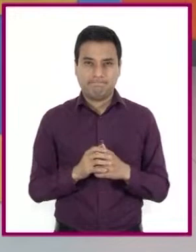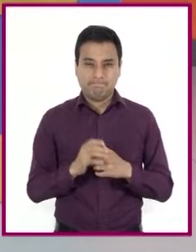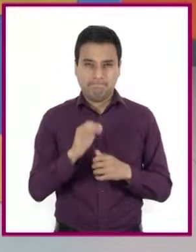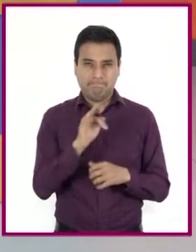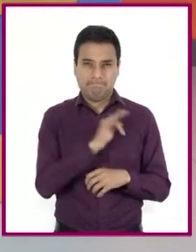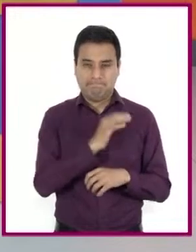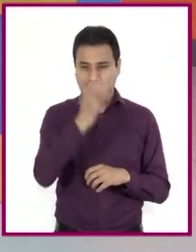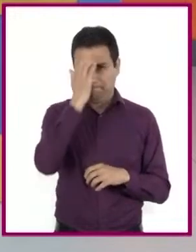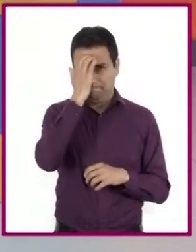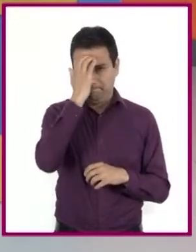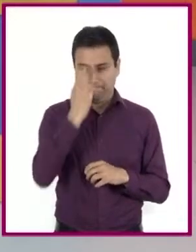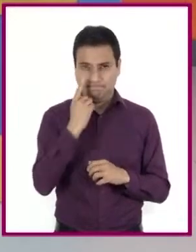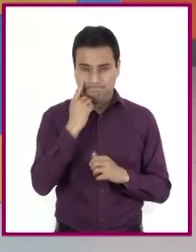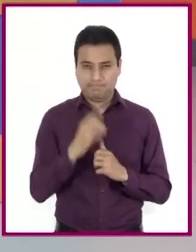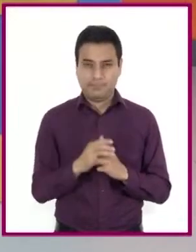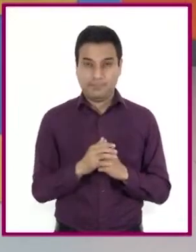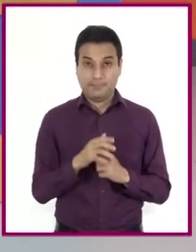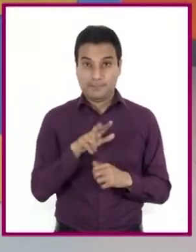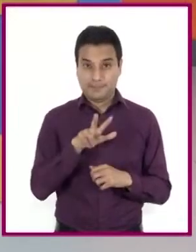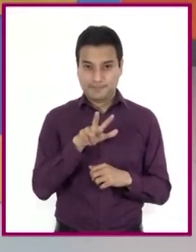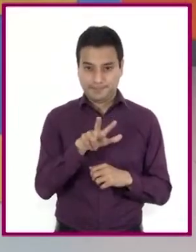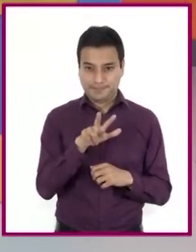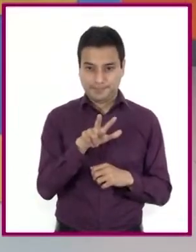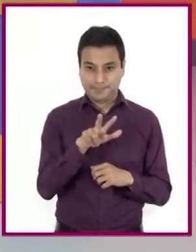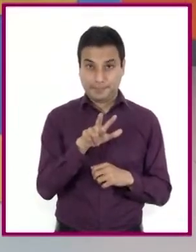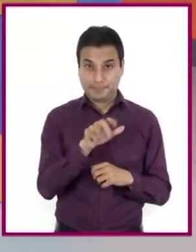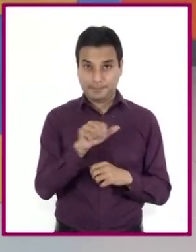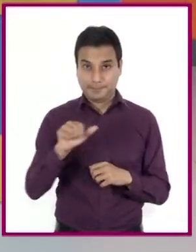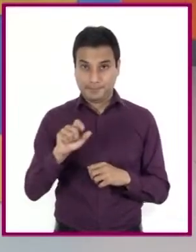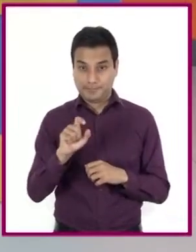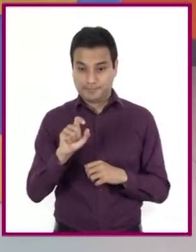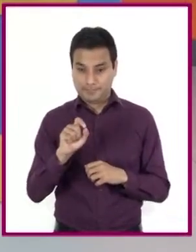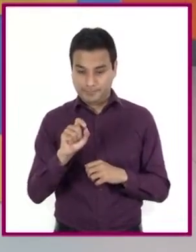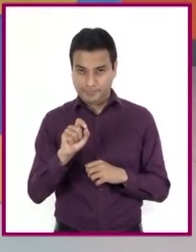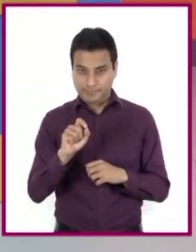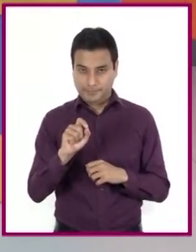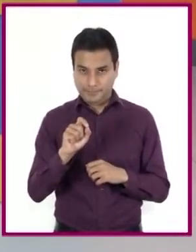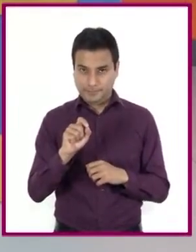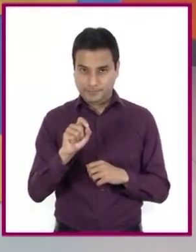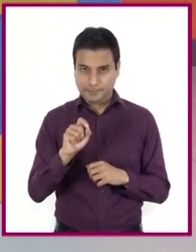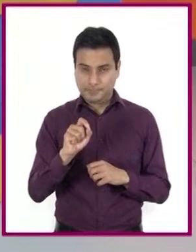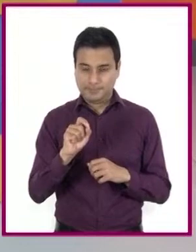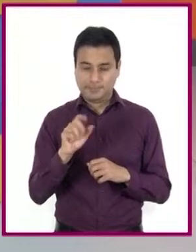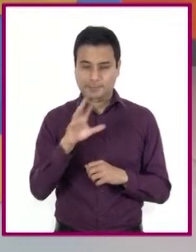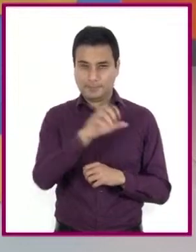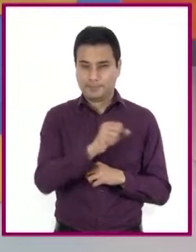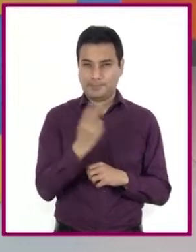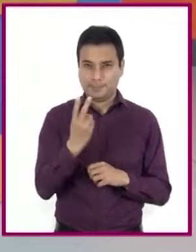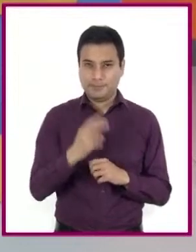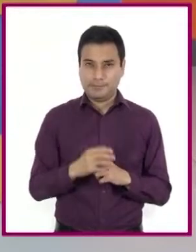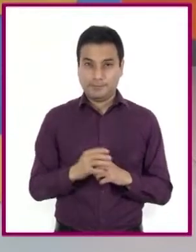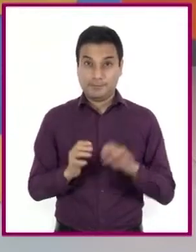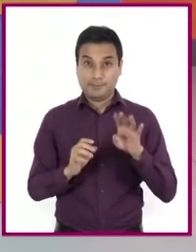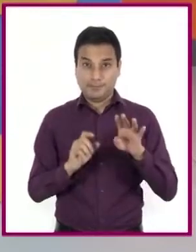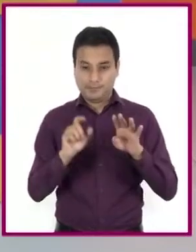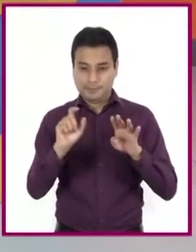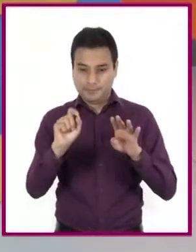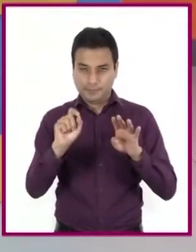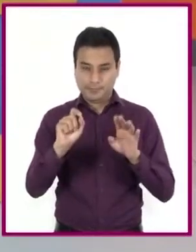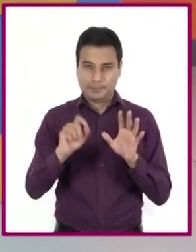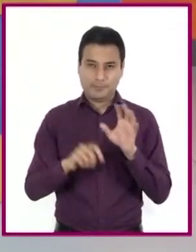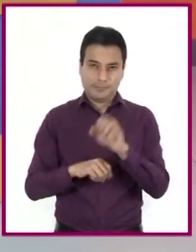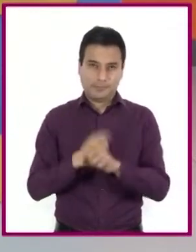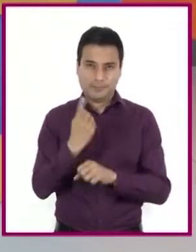menor. Del 18 al 20 hay una distancia de 2 unidades. Del 19 al 20 hay una distancia de